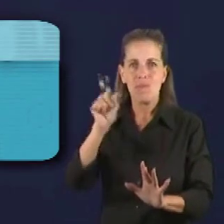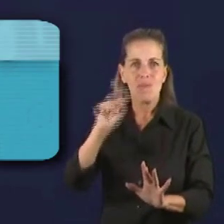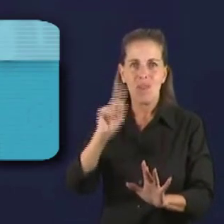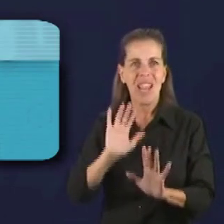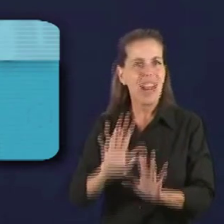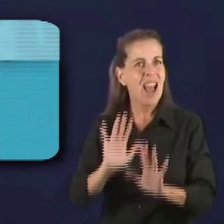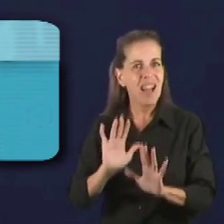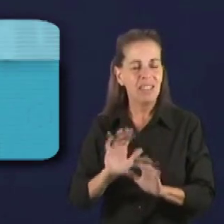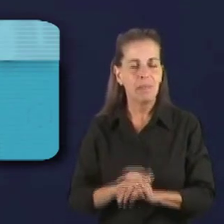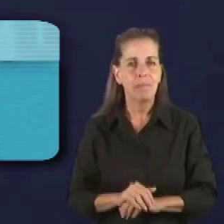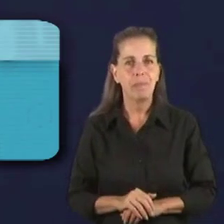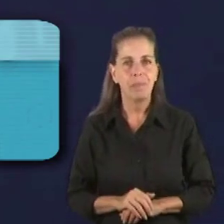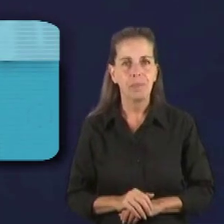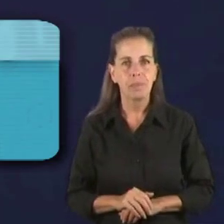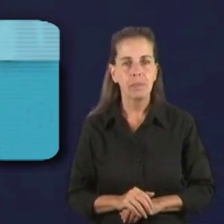ni a sostener.